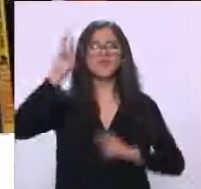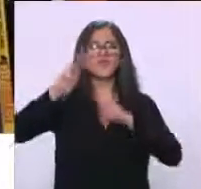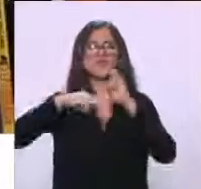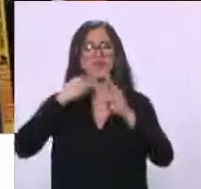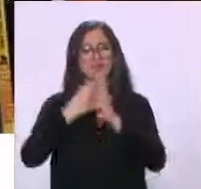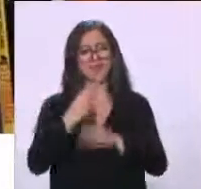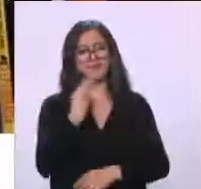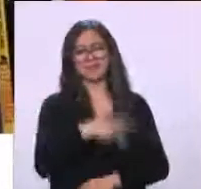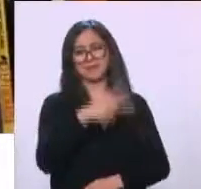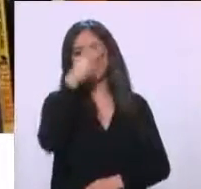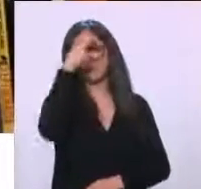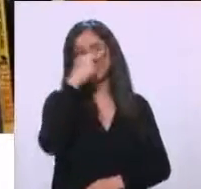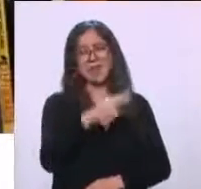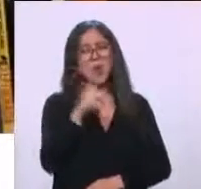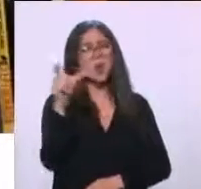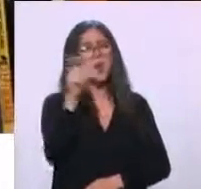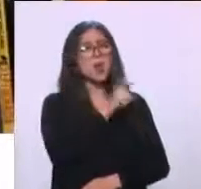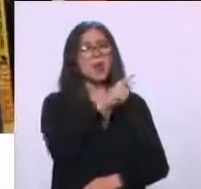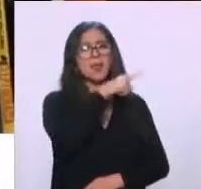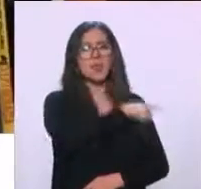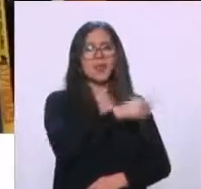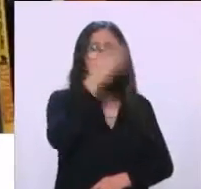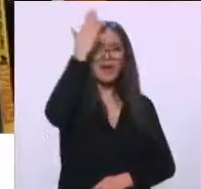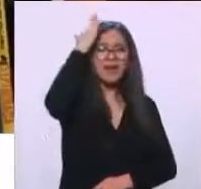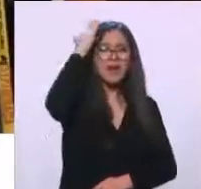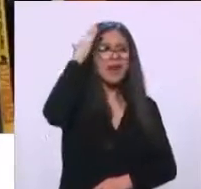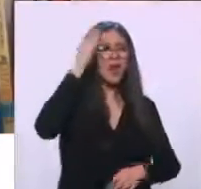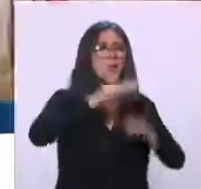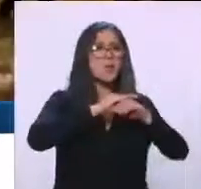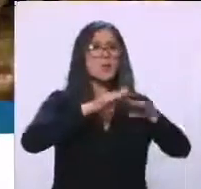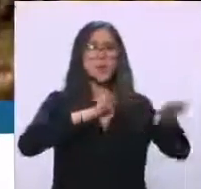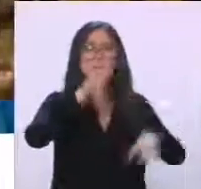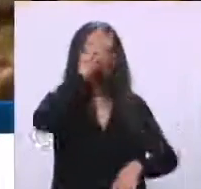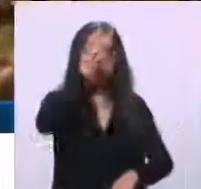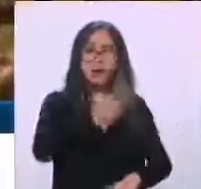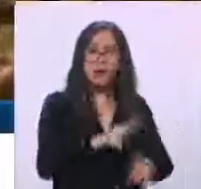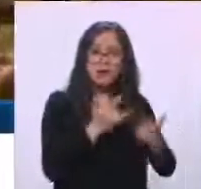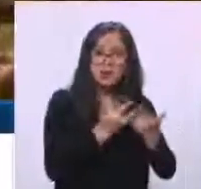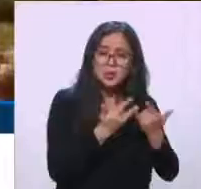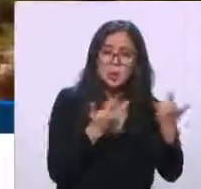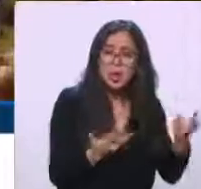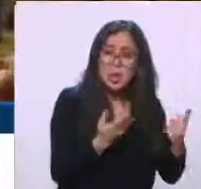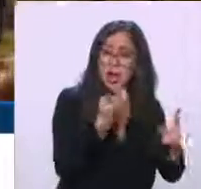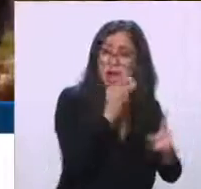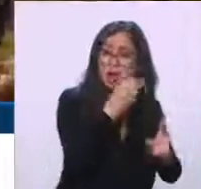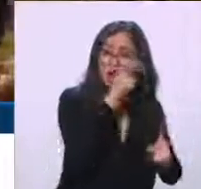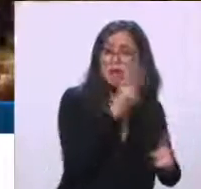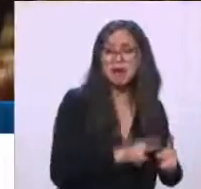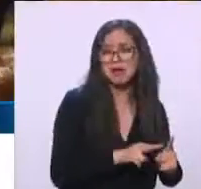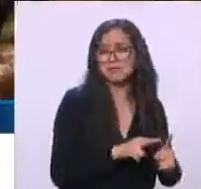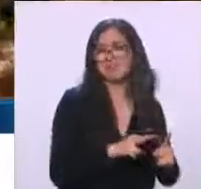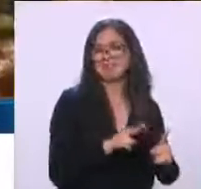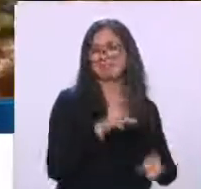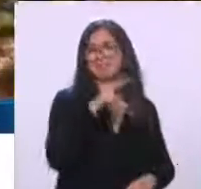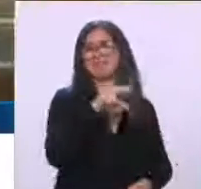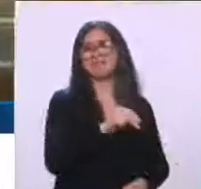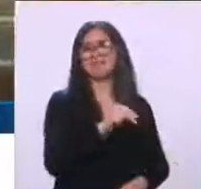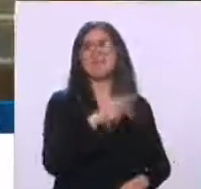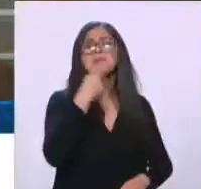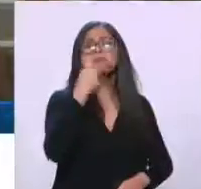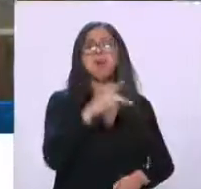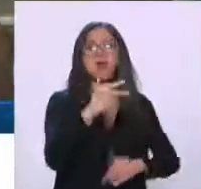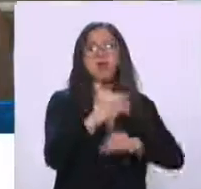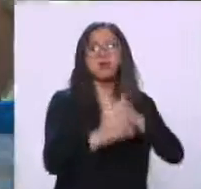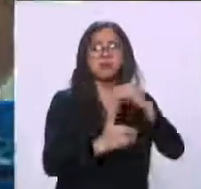que no se tenía la verdadera información. Todo el mundo sabía esto. Pero bueno, se ha ocultado durante todo el sexenio de Enrique Peña